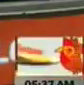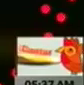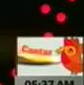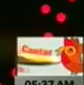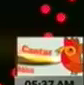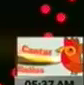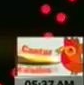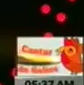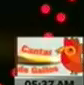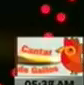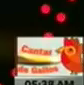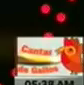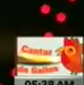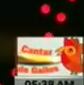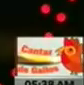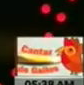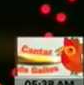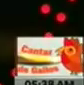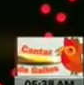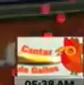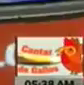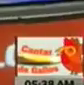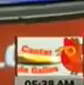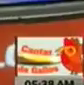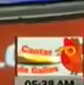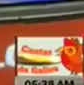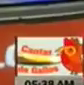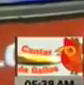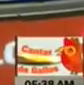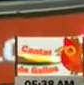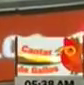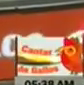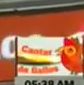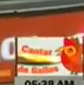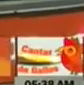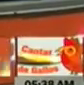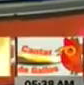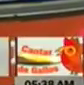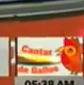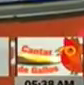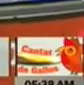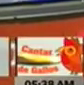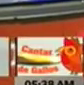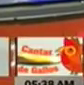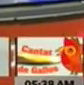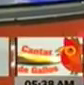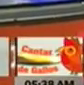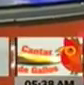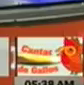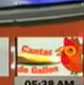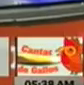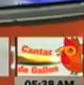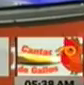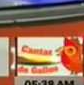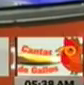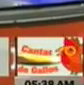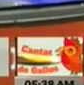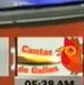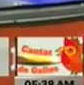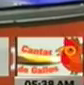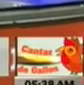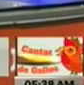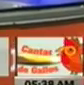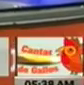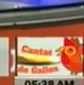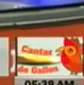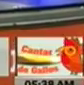Minutos. Buenos días, tengan todas las usuarias venezolanas de televisión. Bienvenidas y bienvenidos a este nuevo Cantar de Gallos del día de